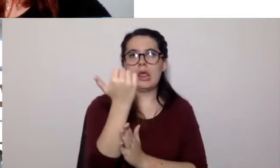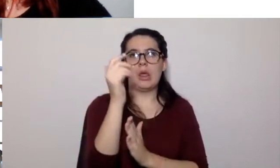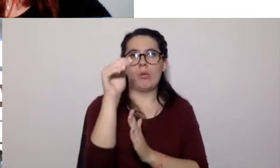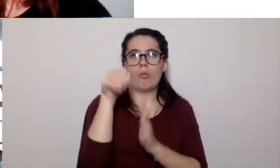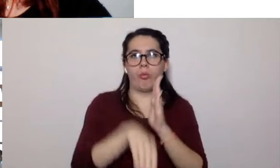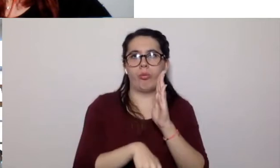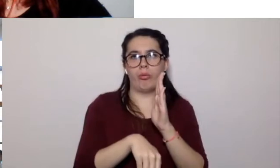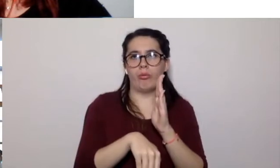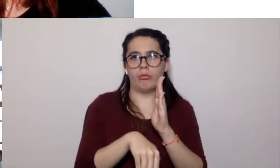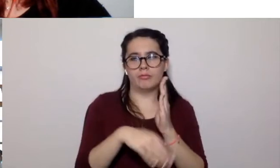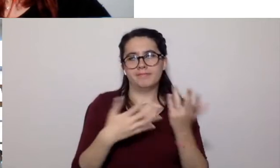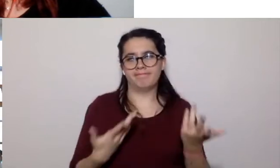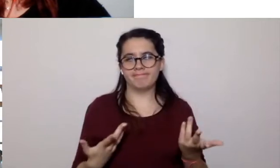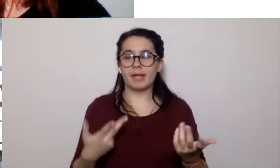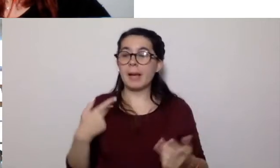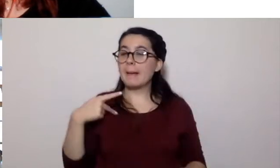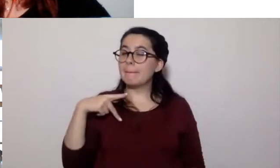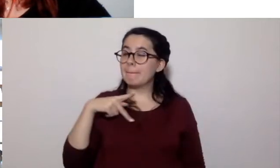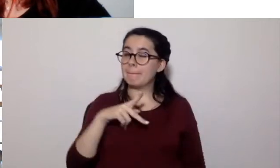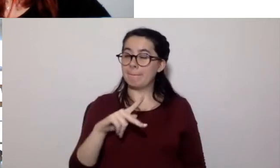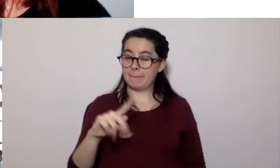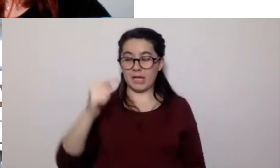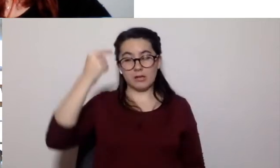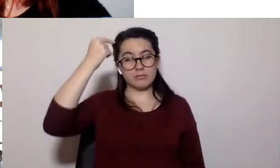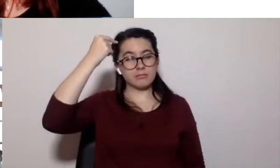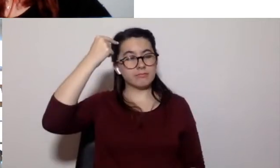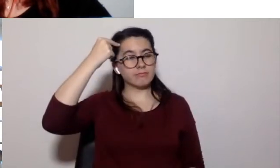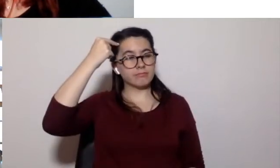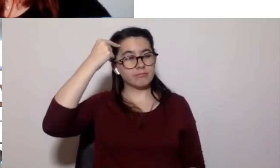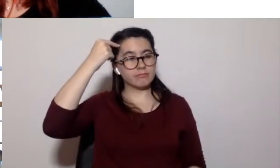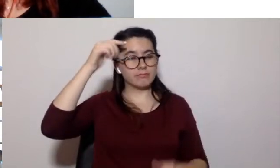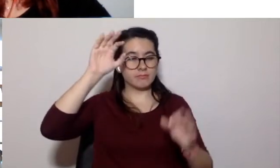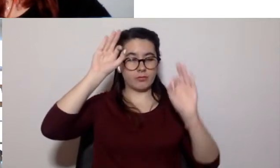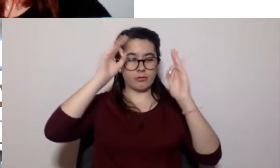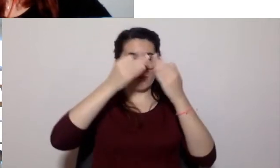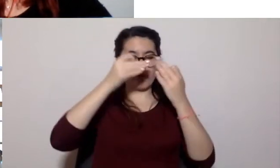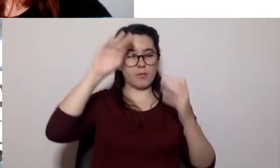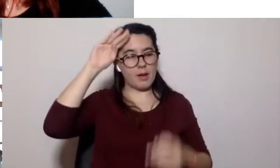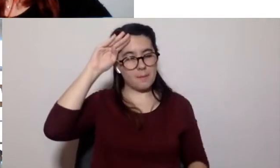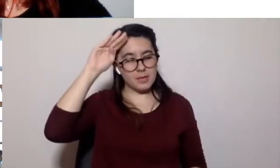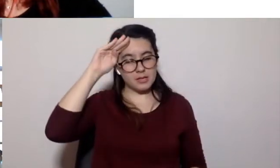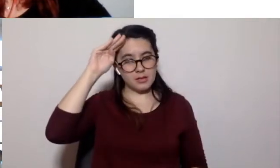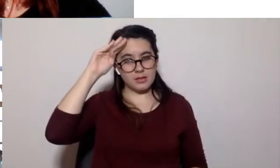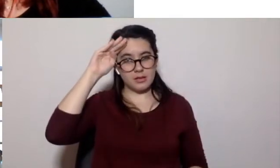que nuestra conciencia social tiene que ser muy importante, ¿no?